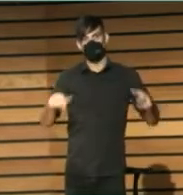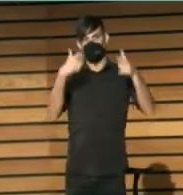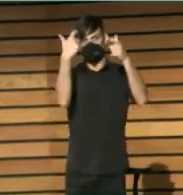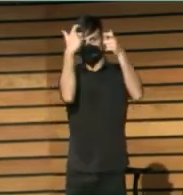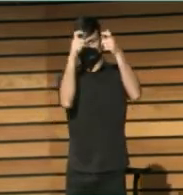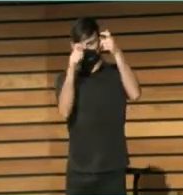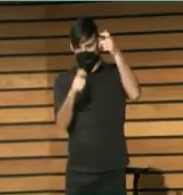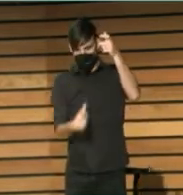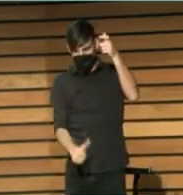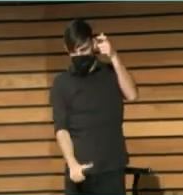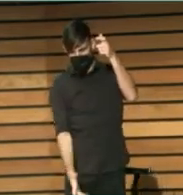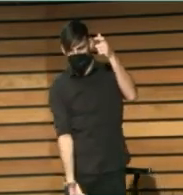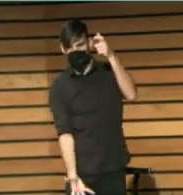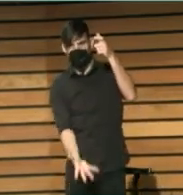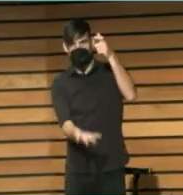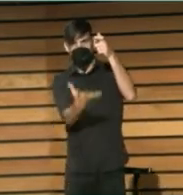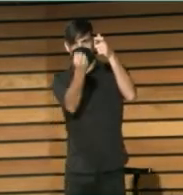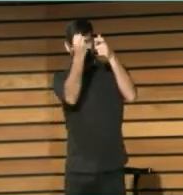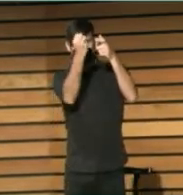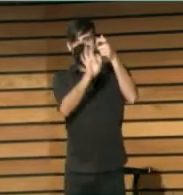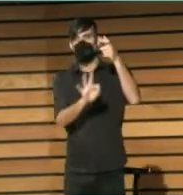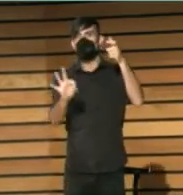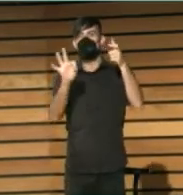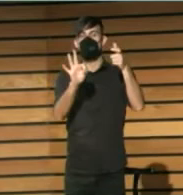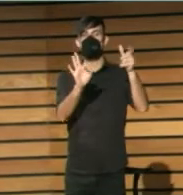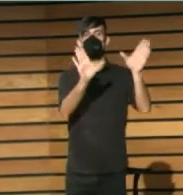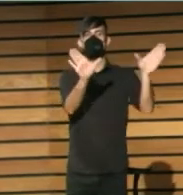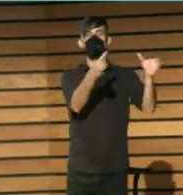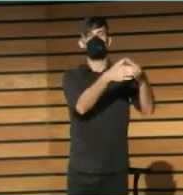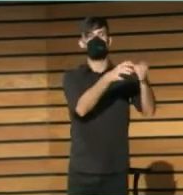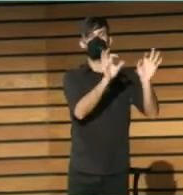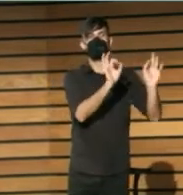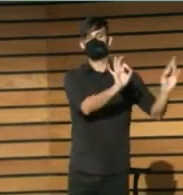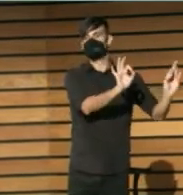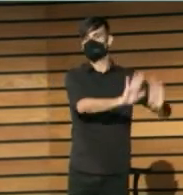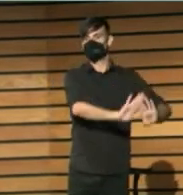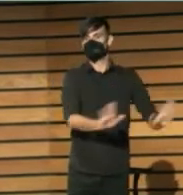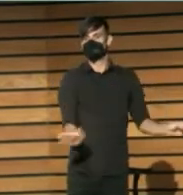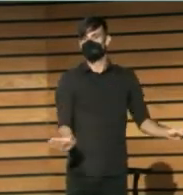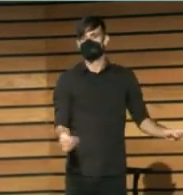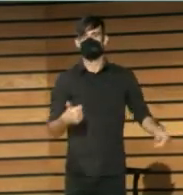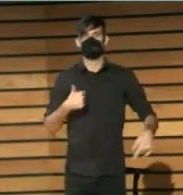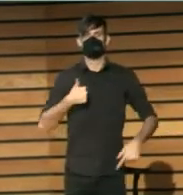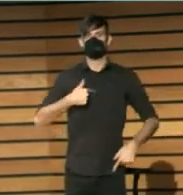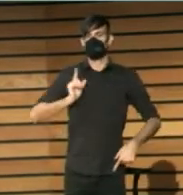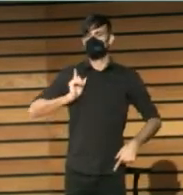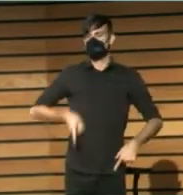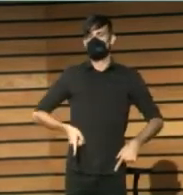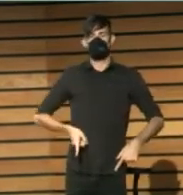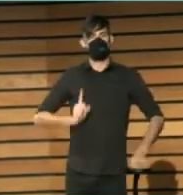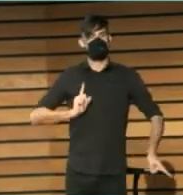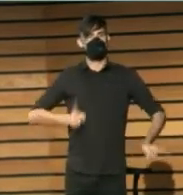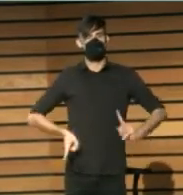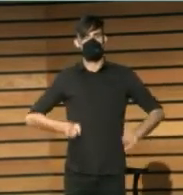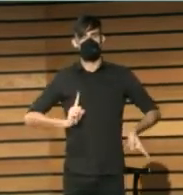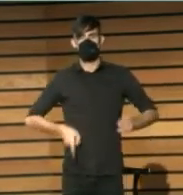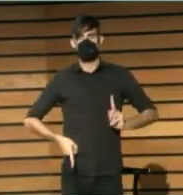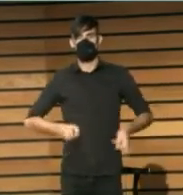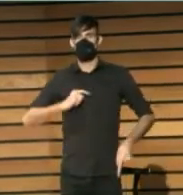unos individuos que ordenan cómo tiene que ser la educación,